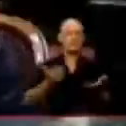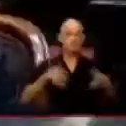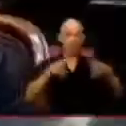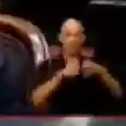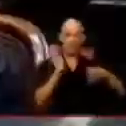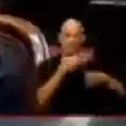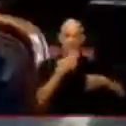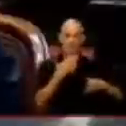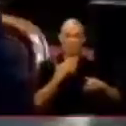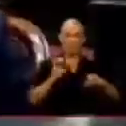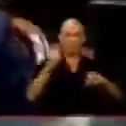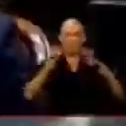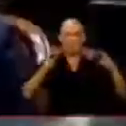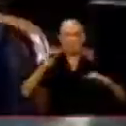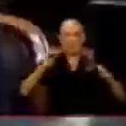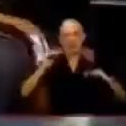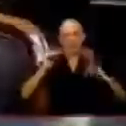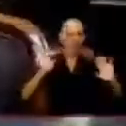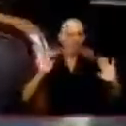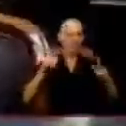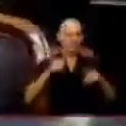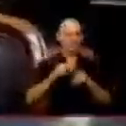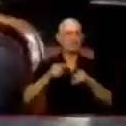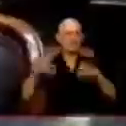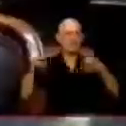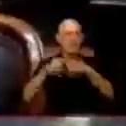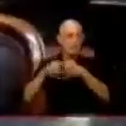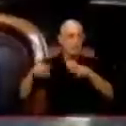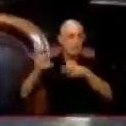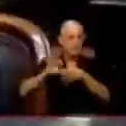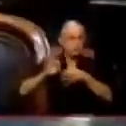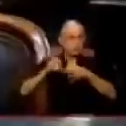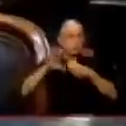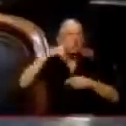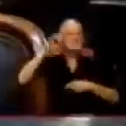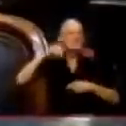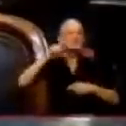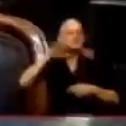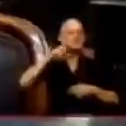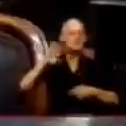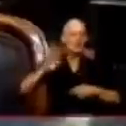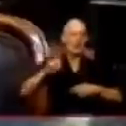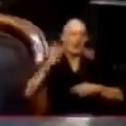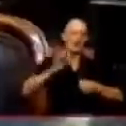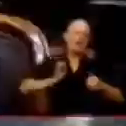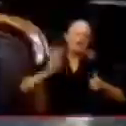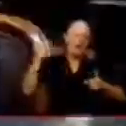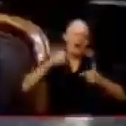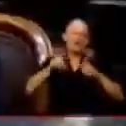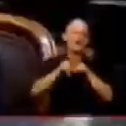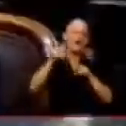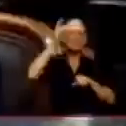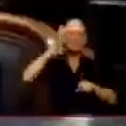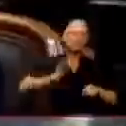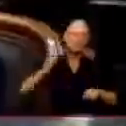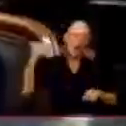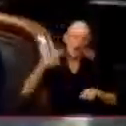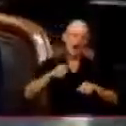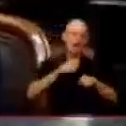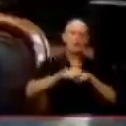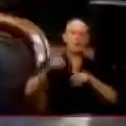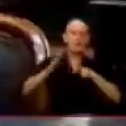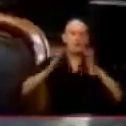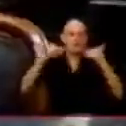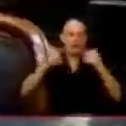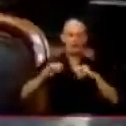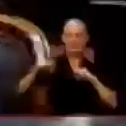No va hacia Venezuela. Los últimos votos demuestran que no va hacia Venezuela. Los jóvenes y la gente no quiere